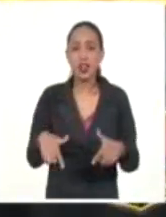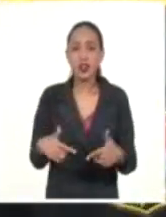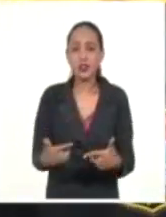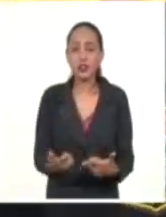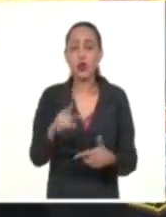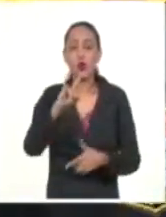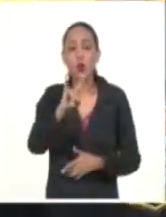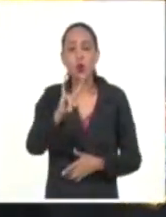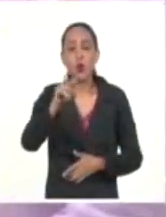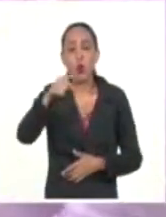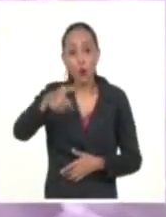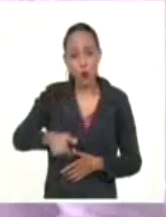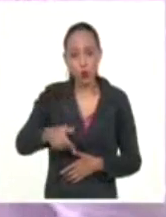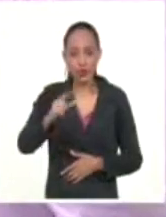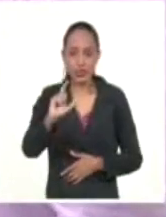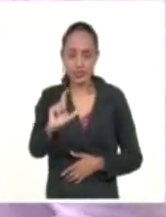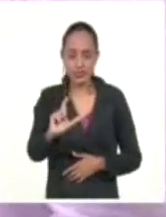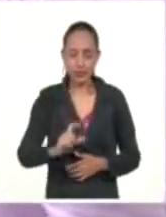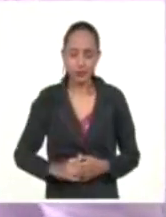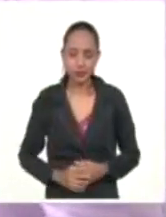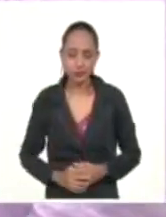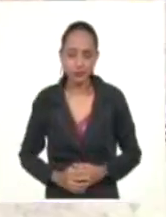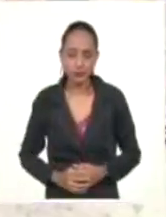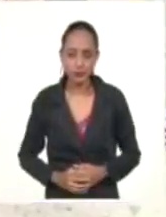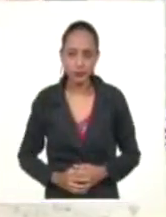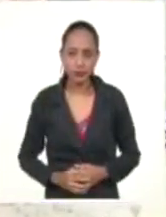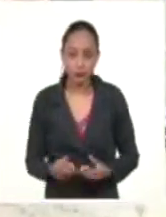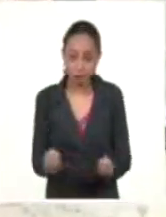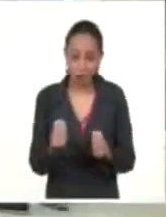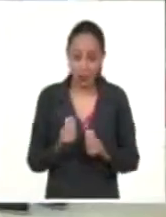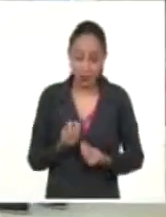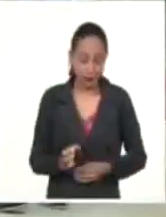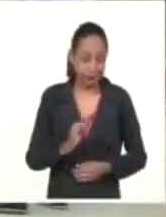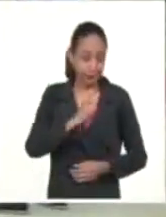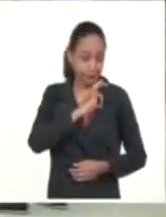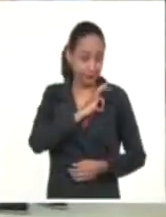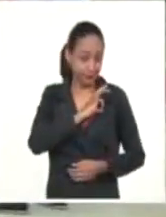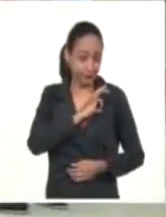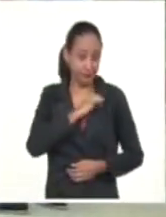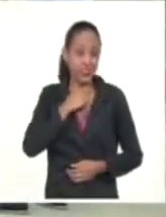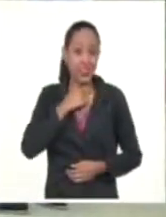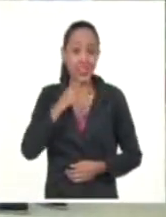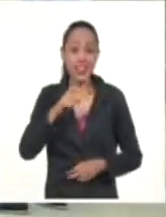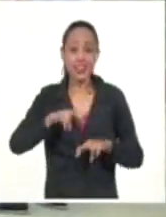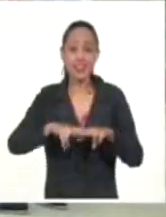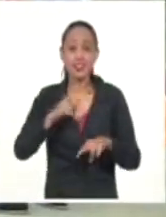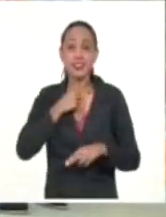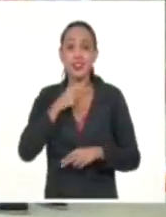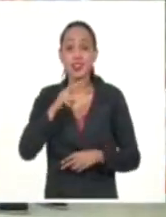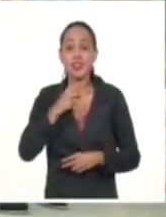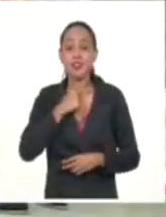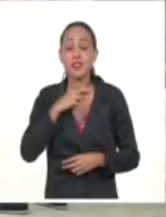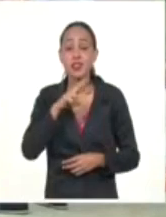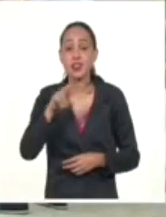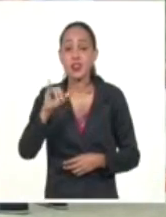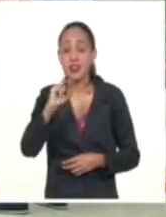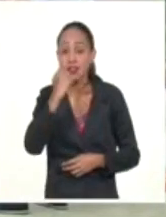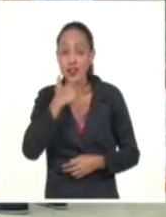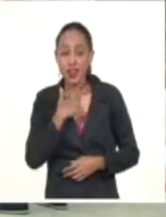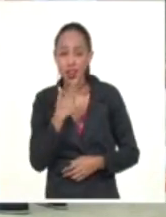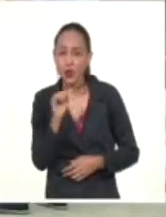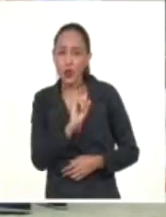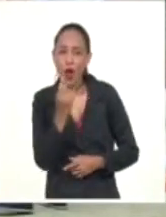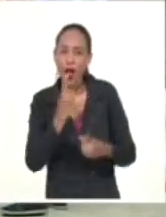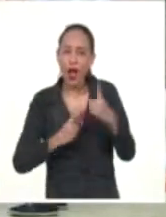la Unión de Jóvenes Comunistas. Recibir la medalla José Antonio Echeverría y llevarla como uno de los tesoros más